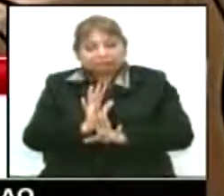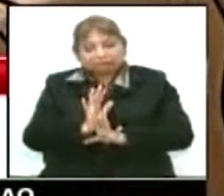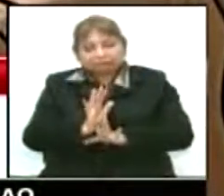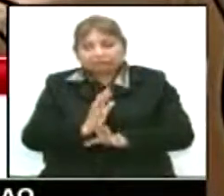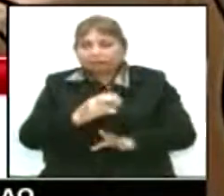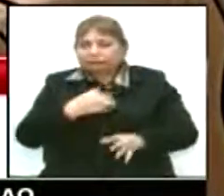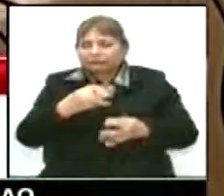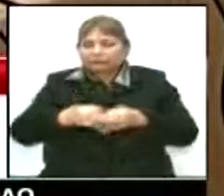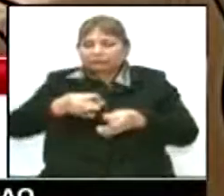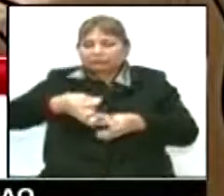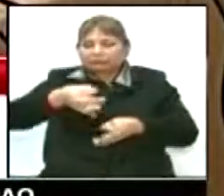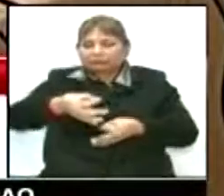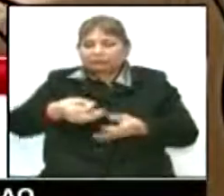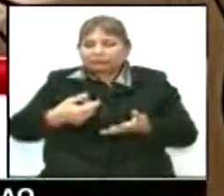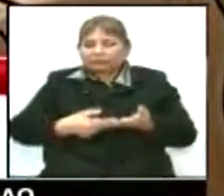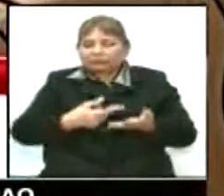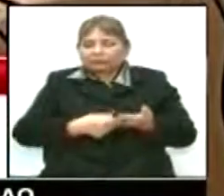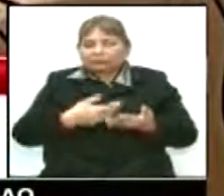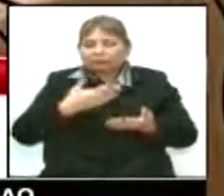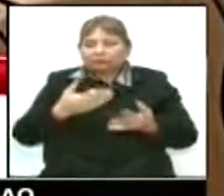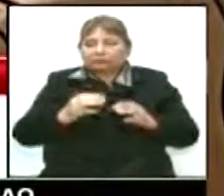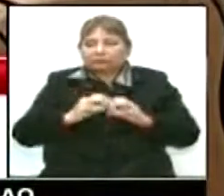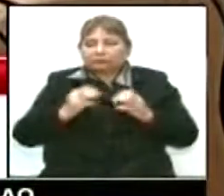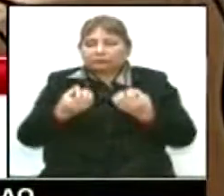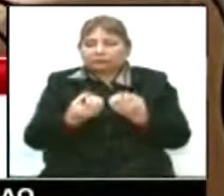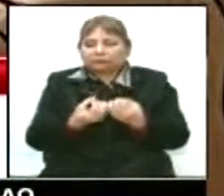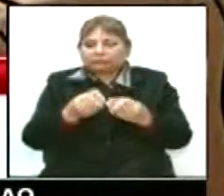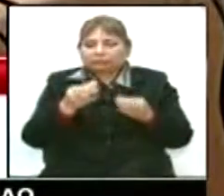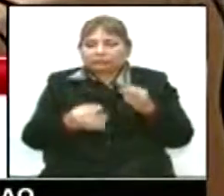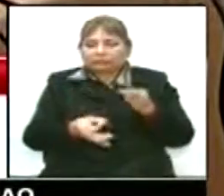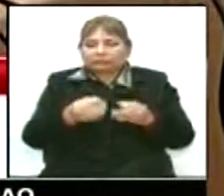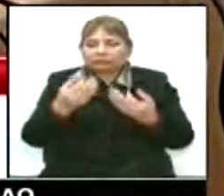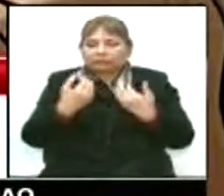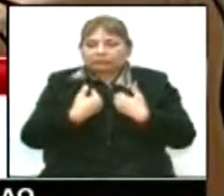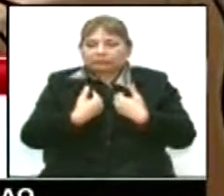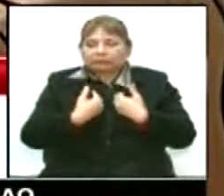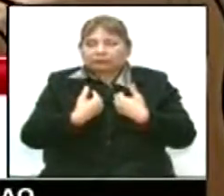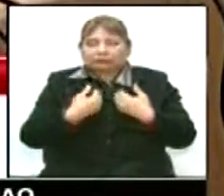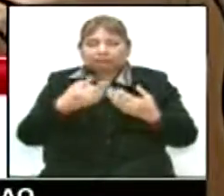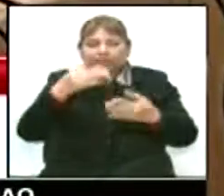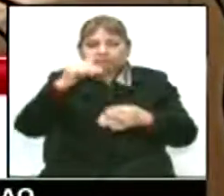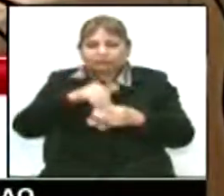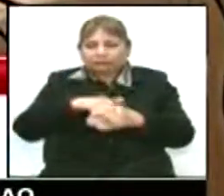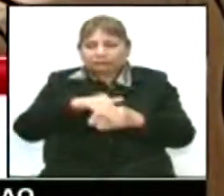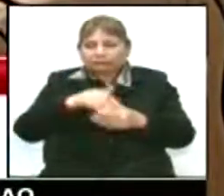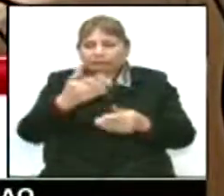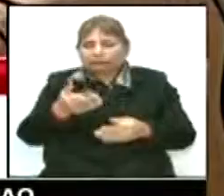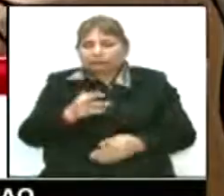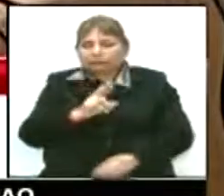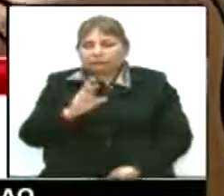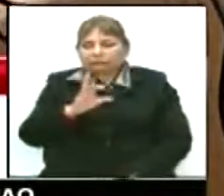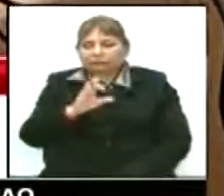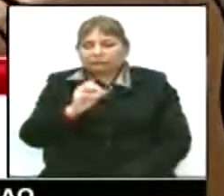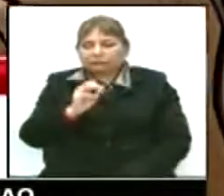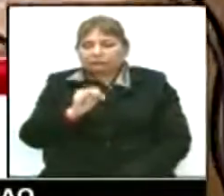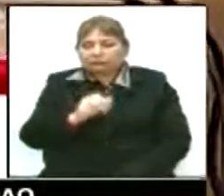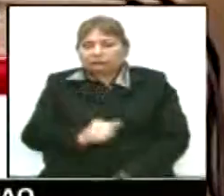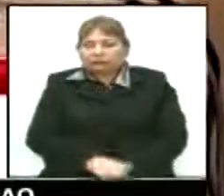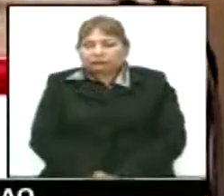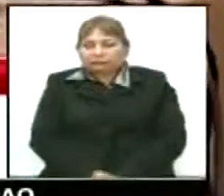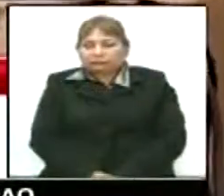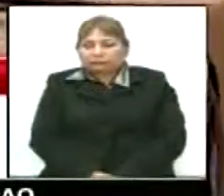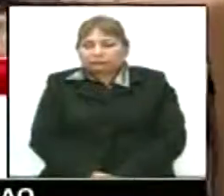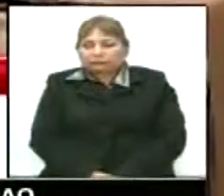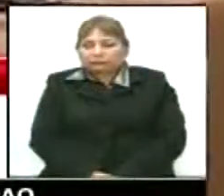para dilatar el debate, y creo que la Comisión de Justicia tiene, señor presidente, que votar esta reforma. Muchas